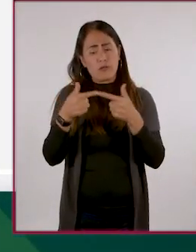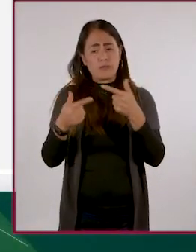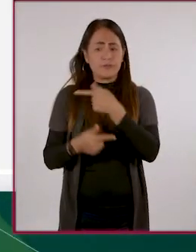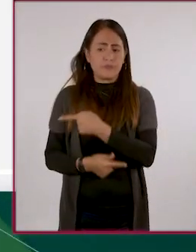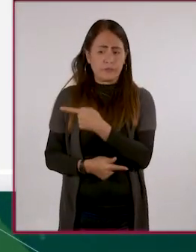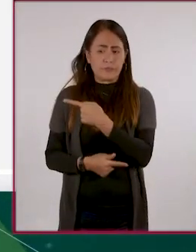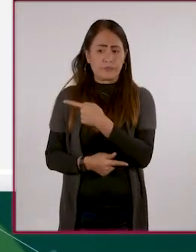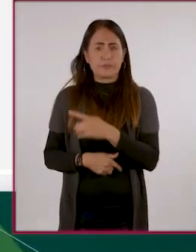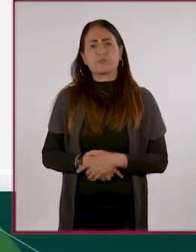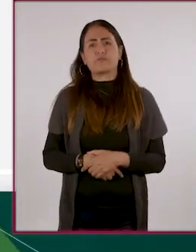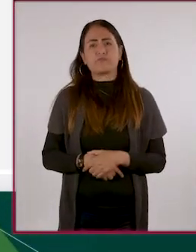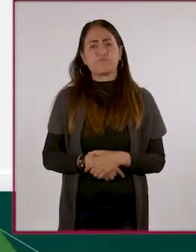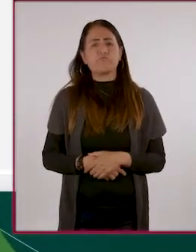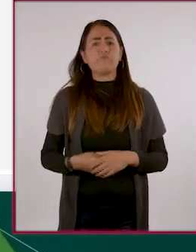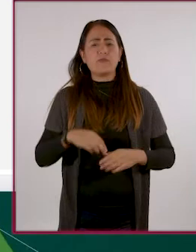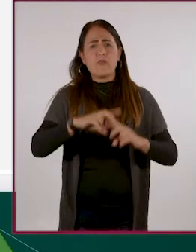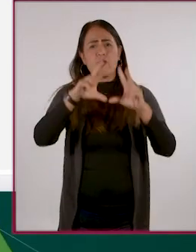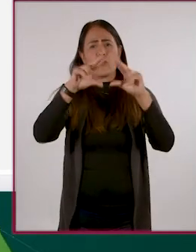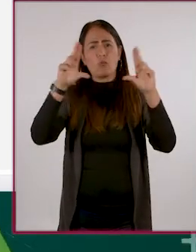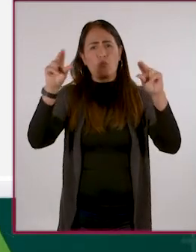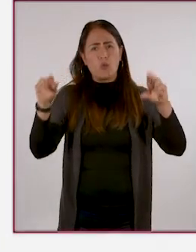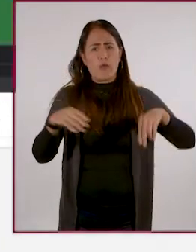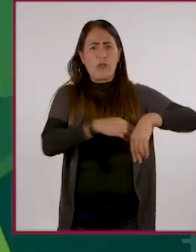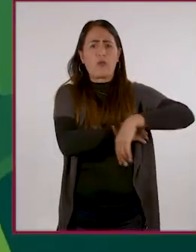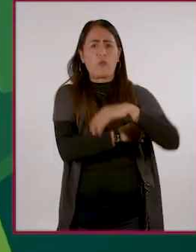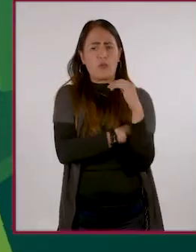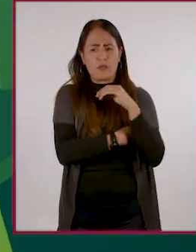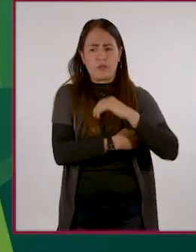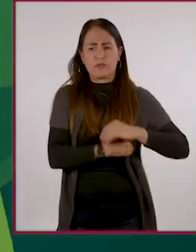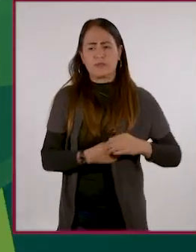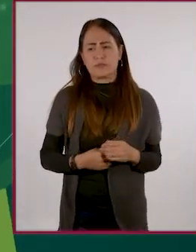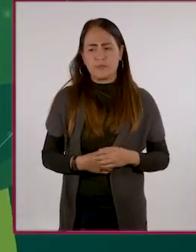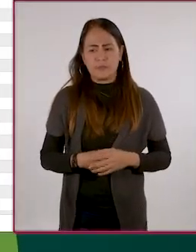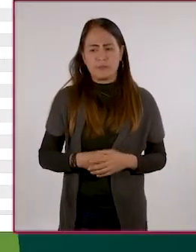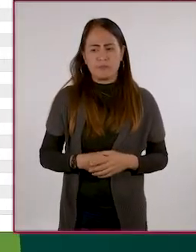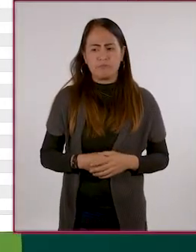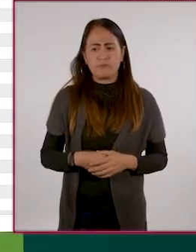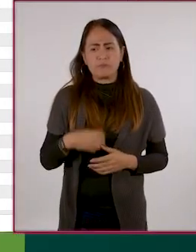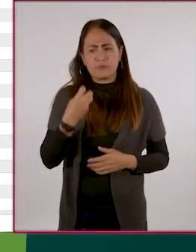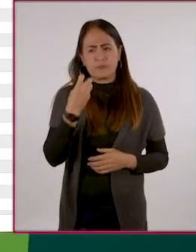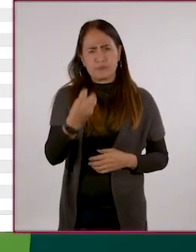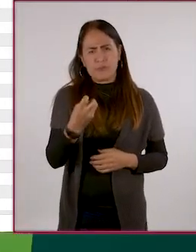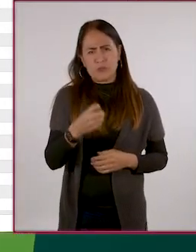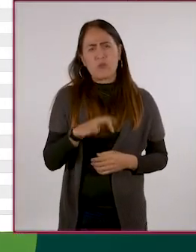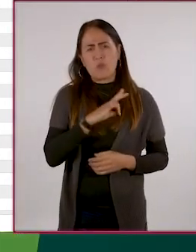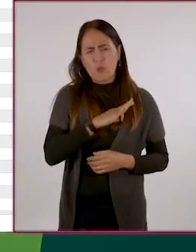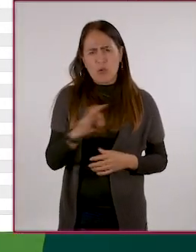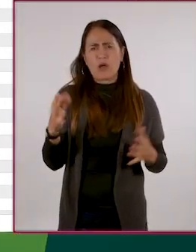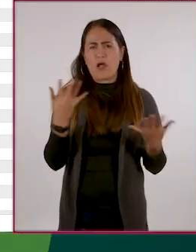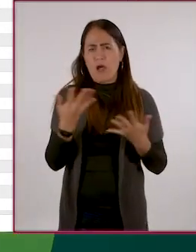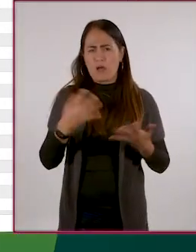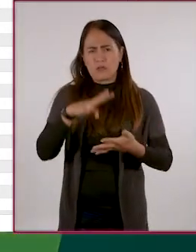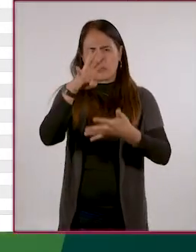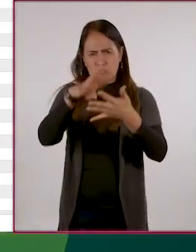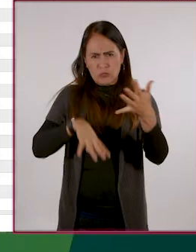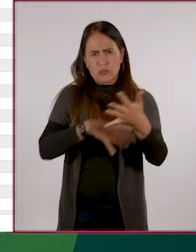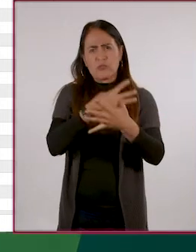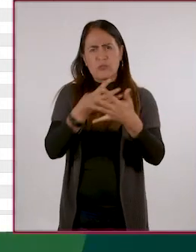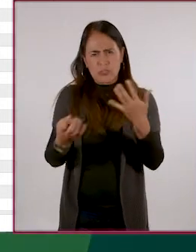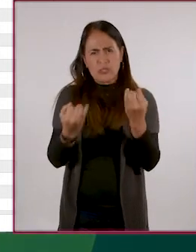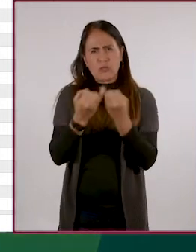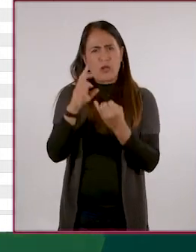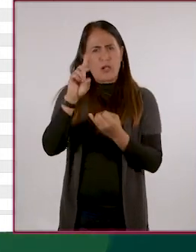cuales tienen la ventaja de guardarse en la nube. Numbers es una aplicación con la que puedes crear hojas de cálculo y visualizar